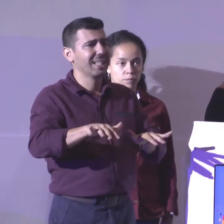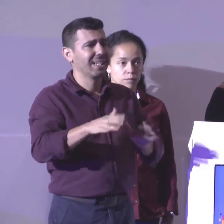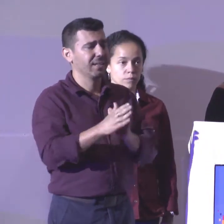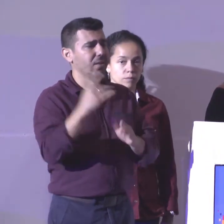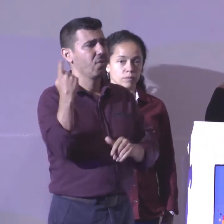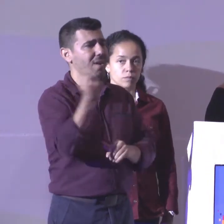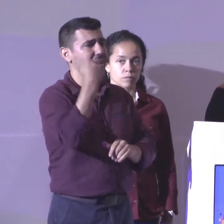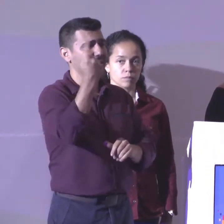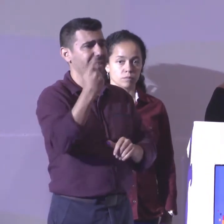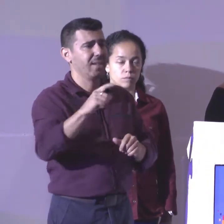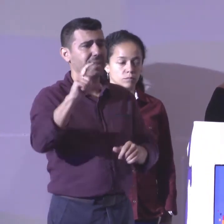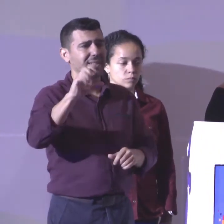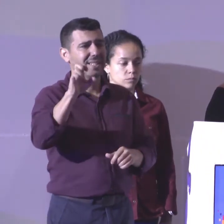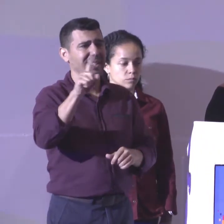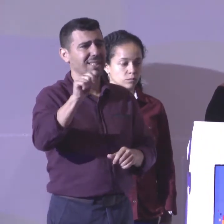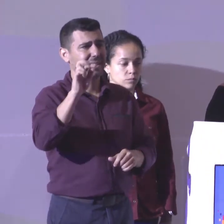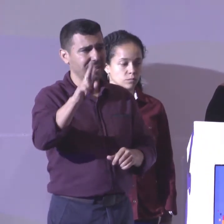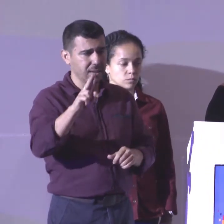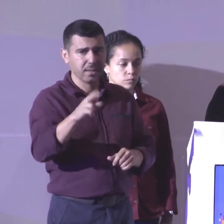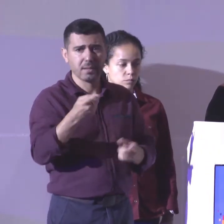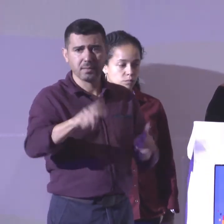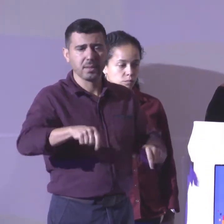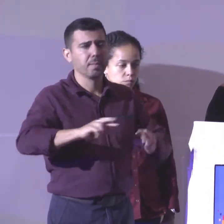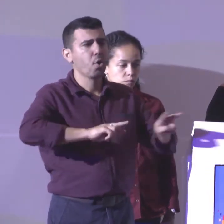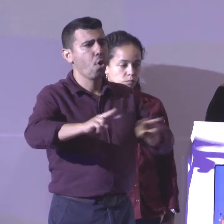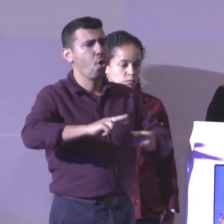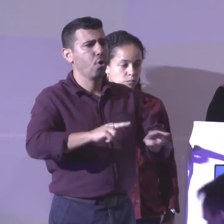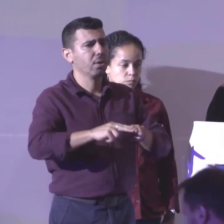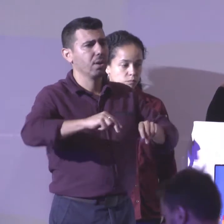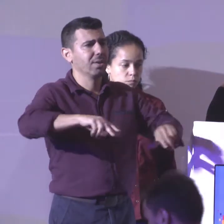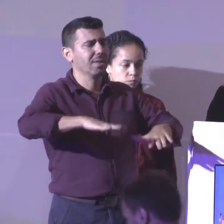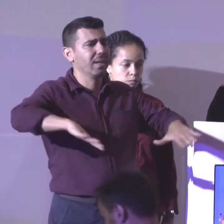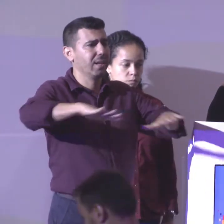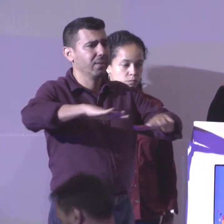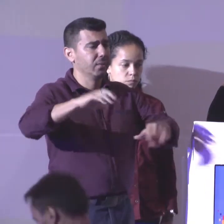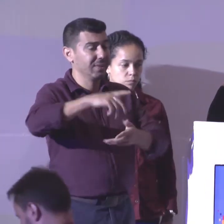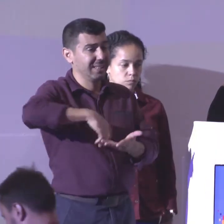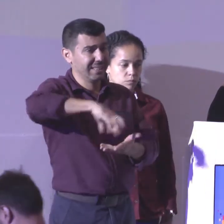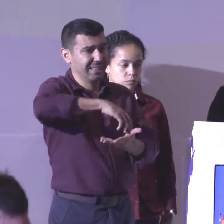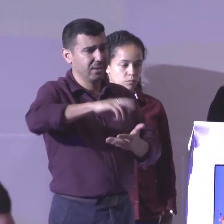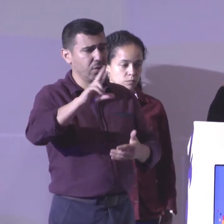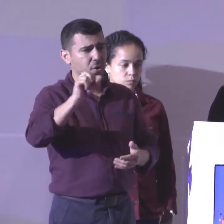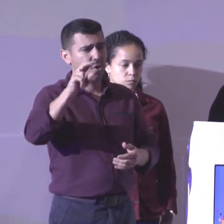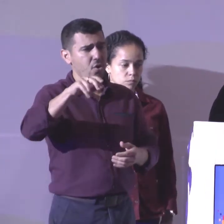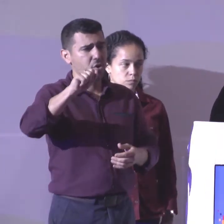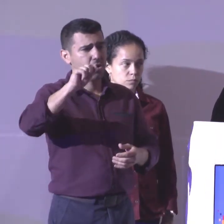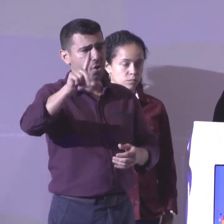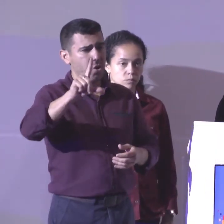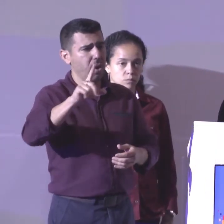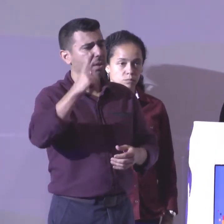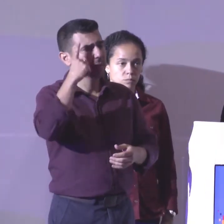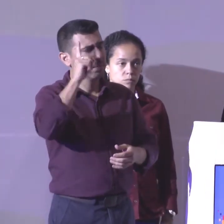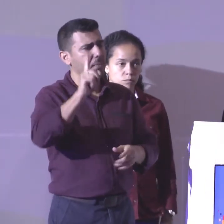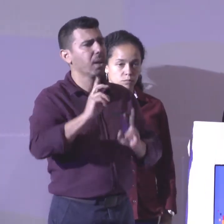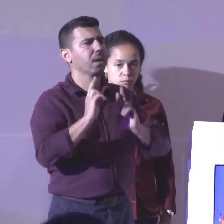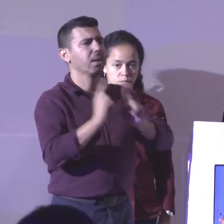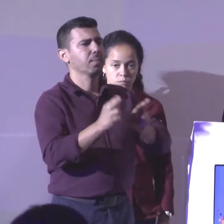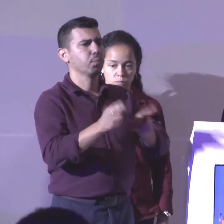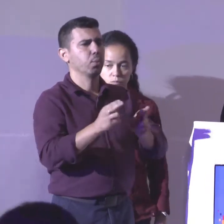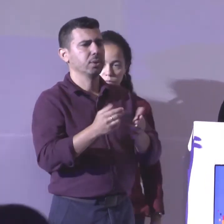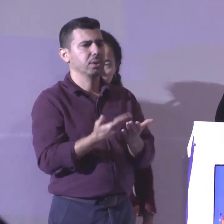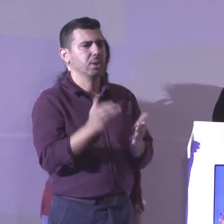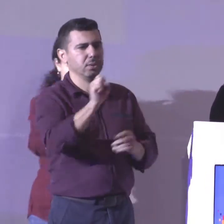de la entidad César Albarracín y al coordinador del Grupo Territorial de Santander, Ronald García, a dar respuesta a estas